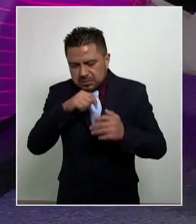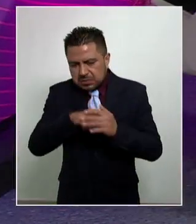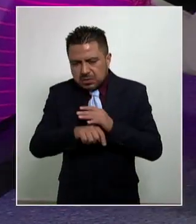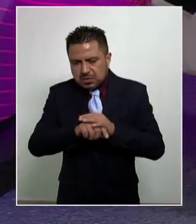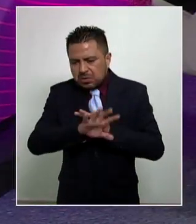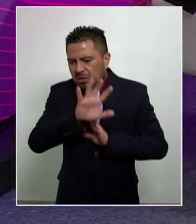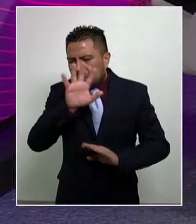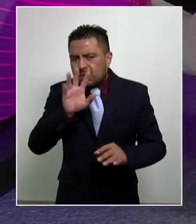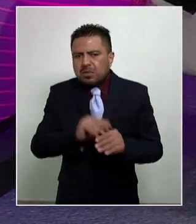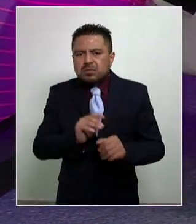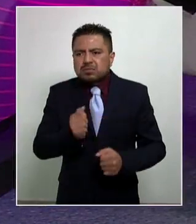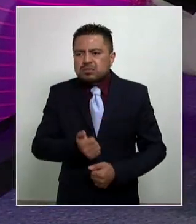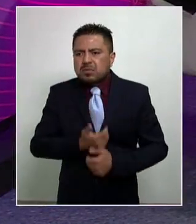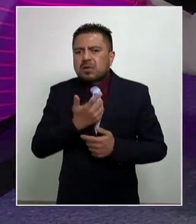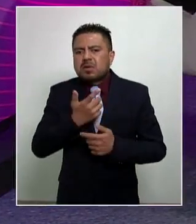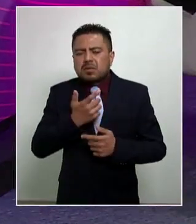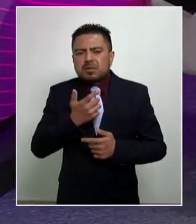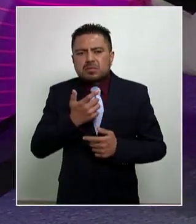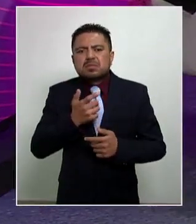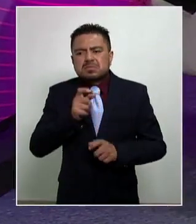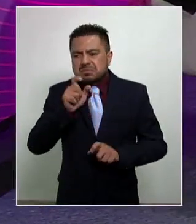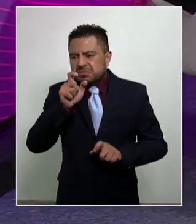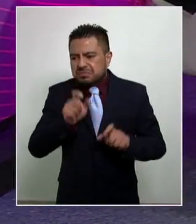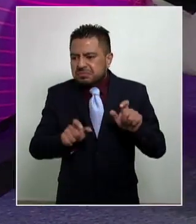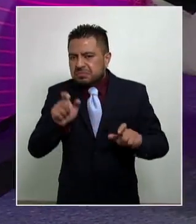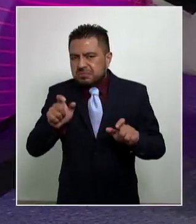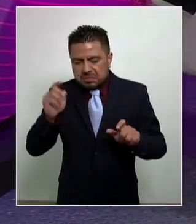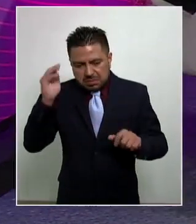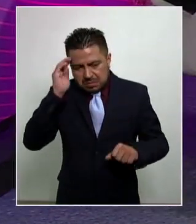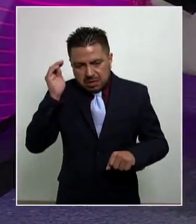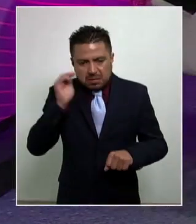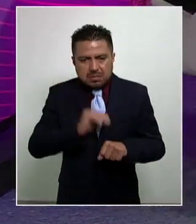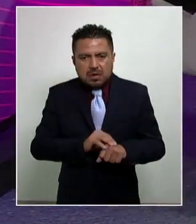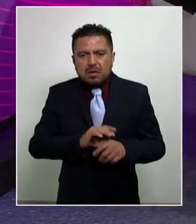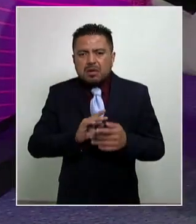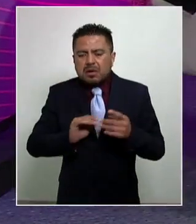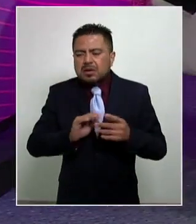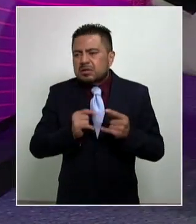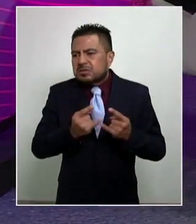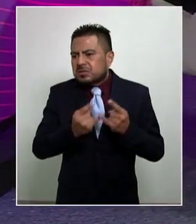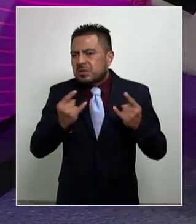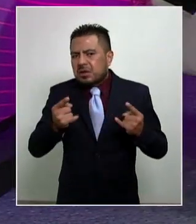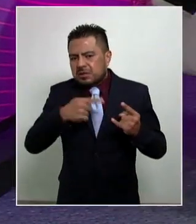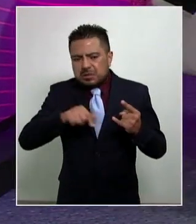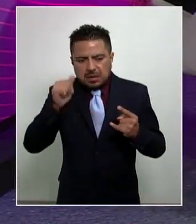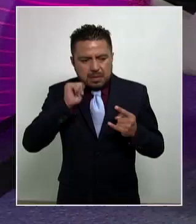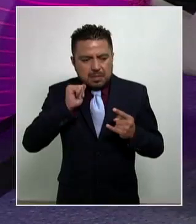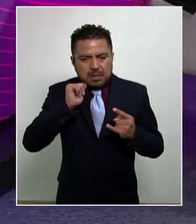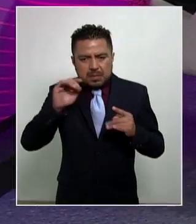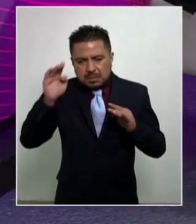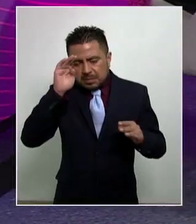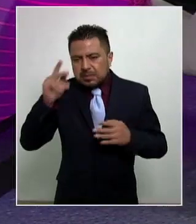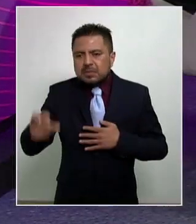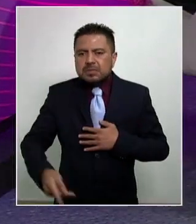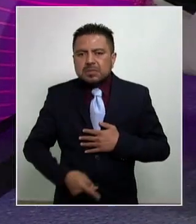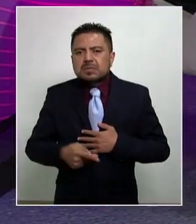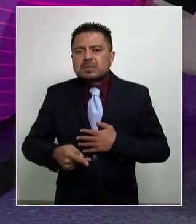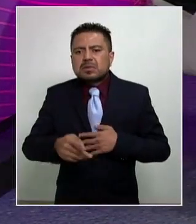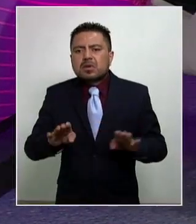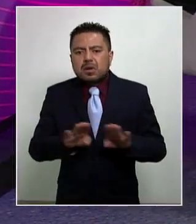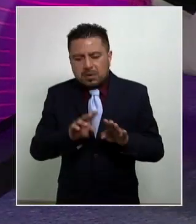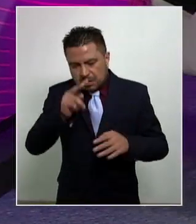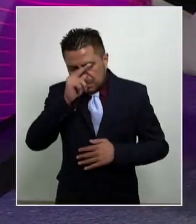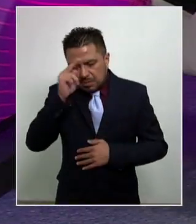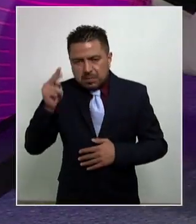discursos, sus comportamientos, sus memorias, sus narrativas, que piensen en indagar si realmente ellos como mexicanas